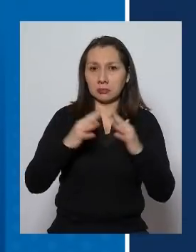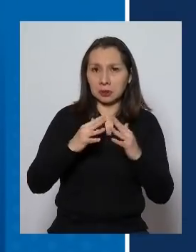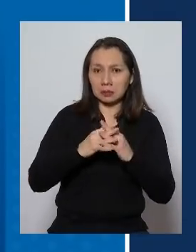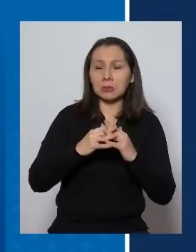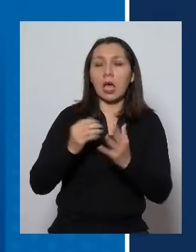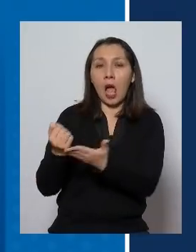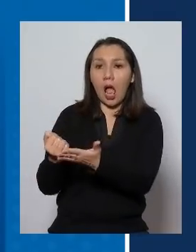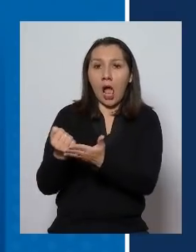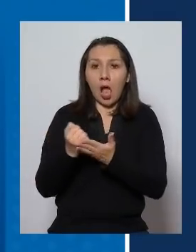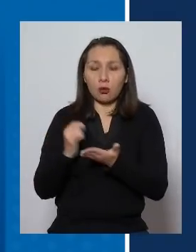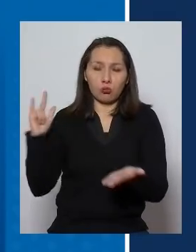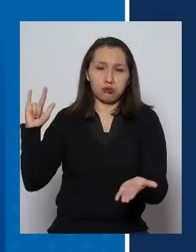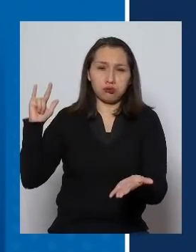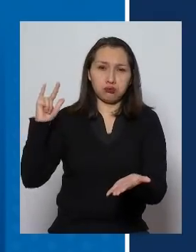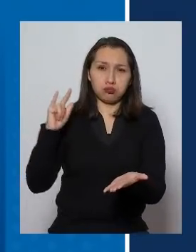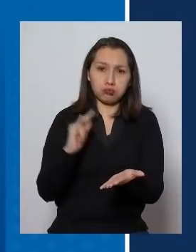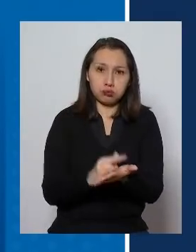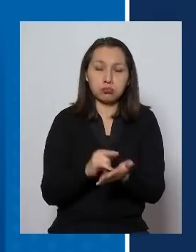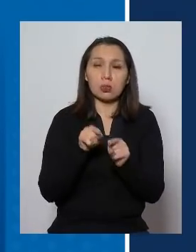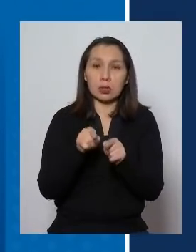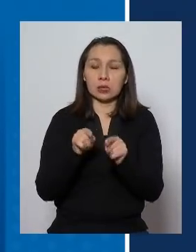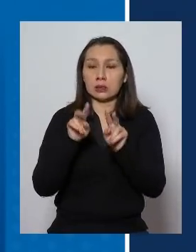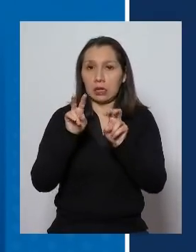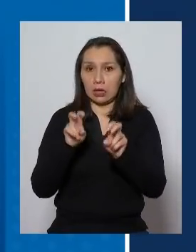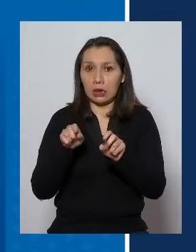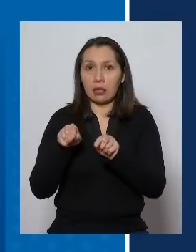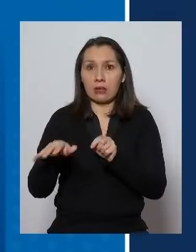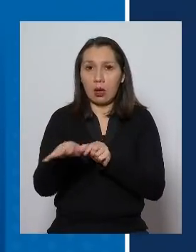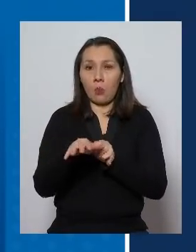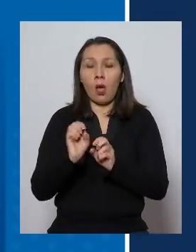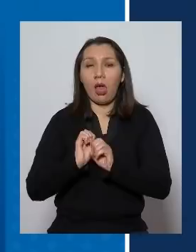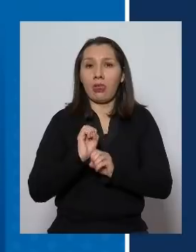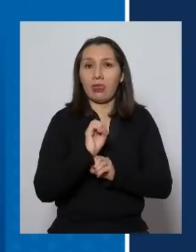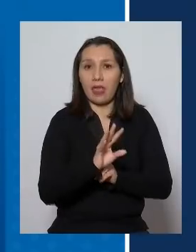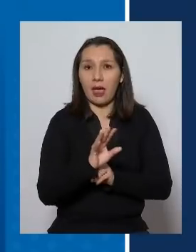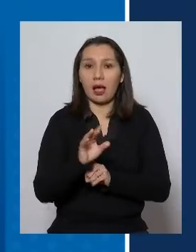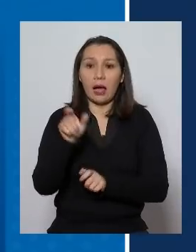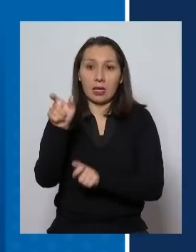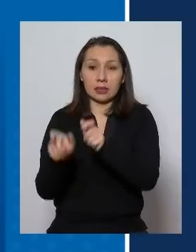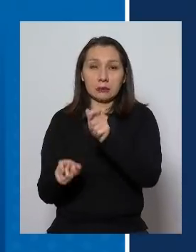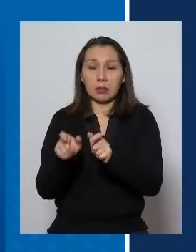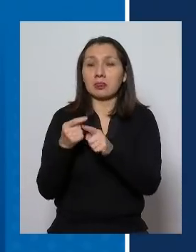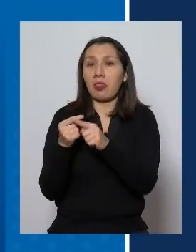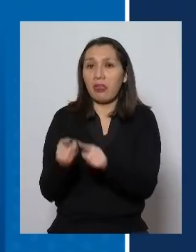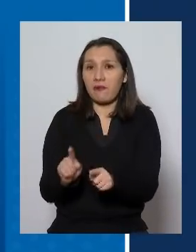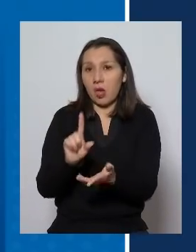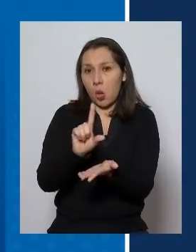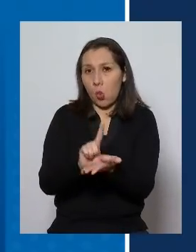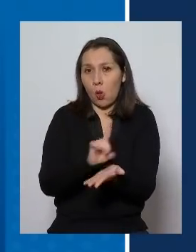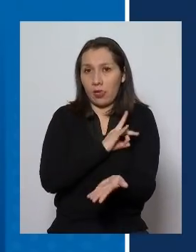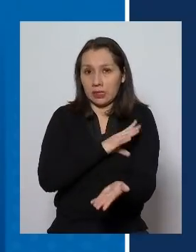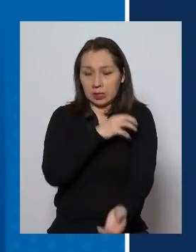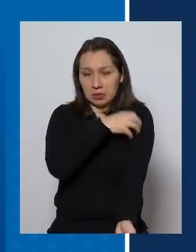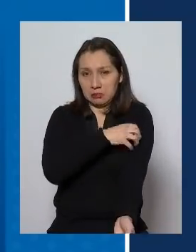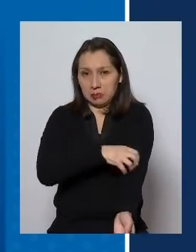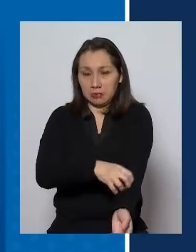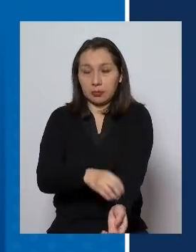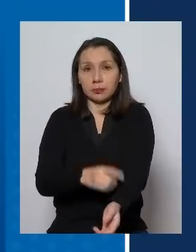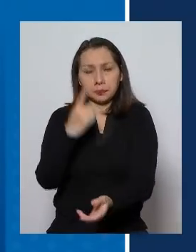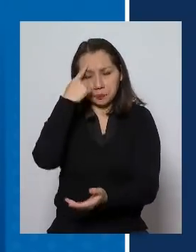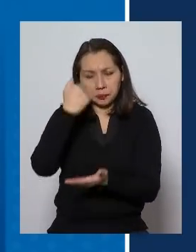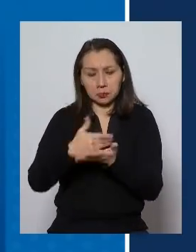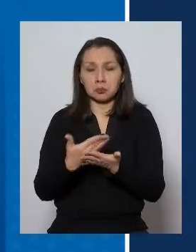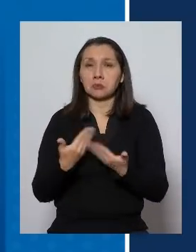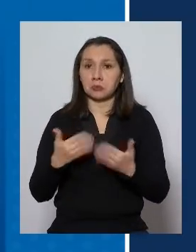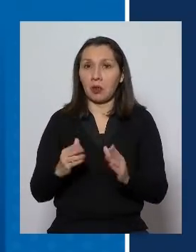nos han colaborado en este traslado que hemos realizado desde distintos puntos del país. Una estrategia